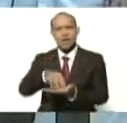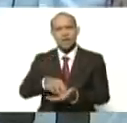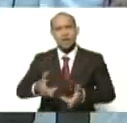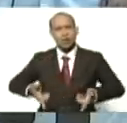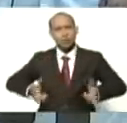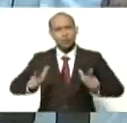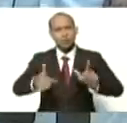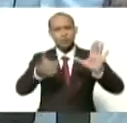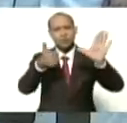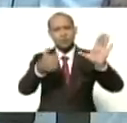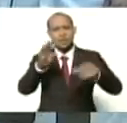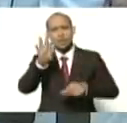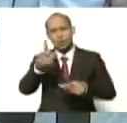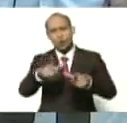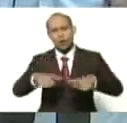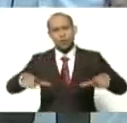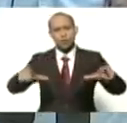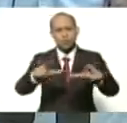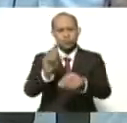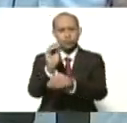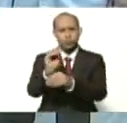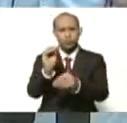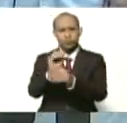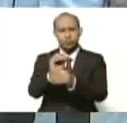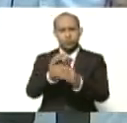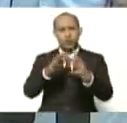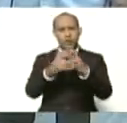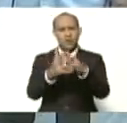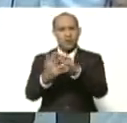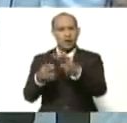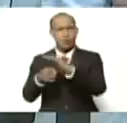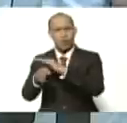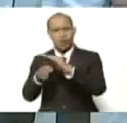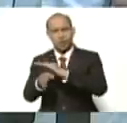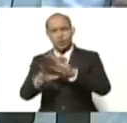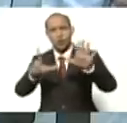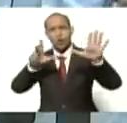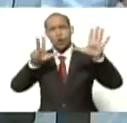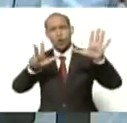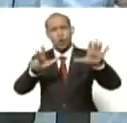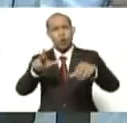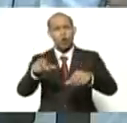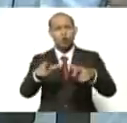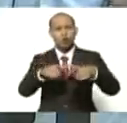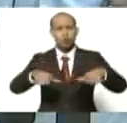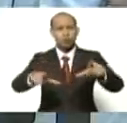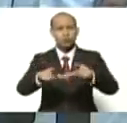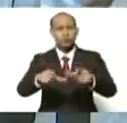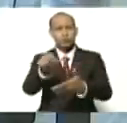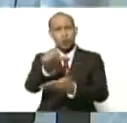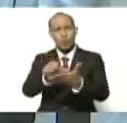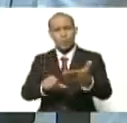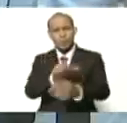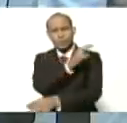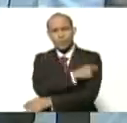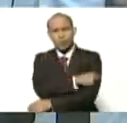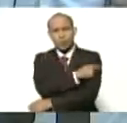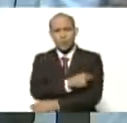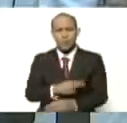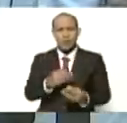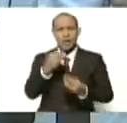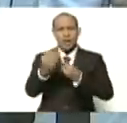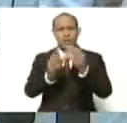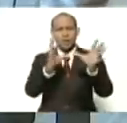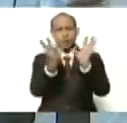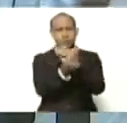64 salas de rehabilitación de barrio adentro y ocho salas hospitalarias de las ocho salas hospitalarias estamos haciendo la refacción completa